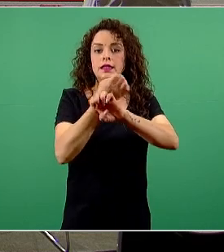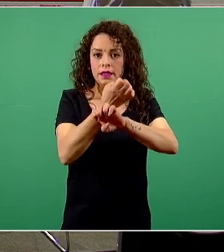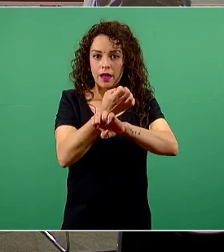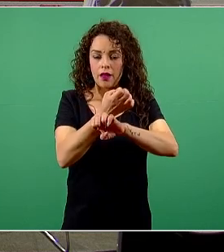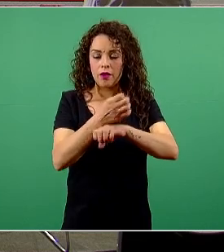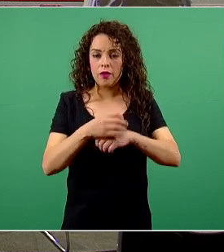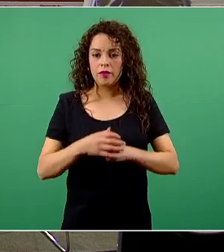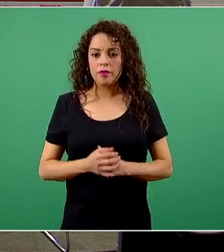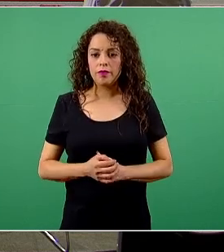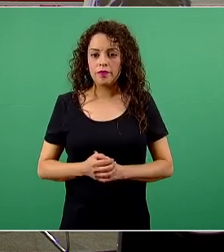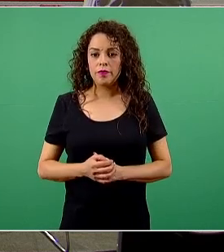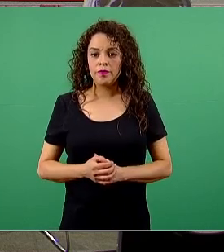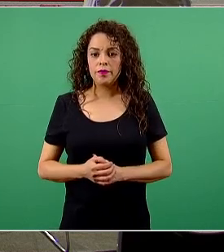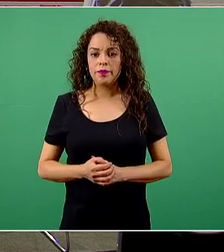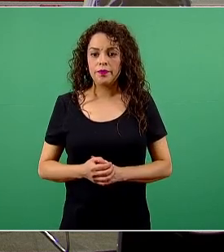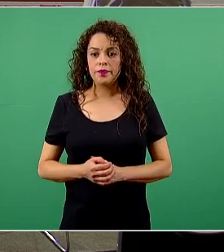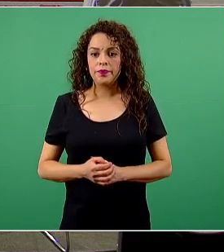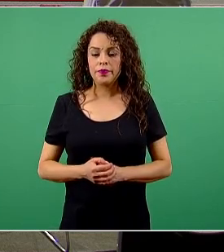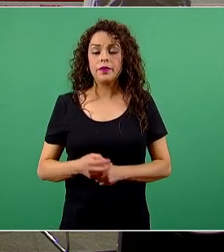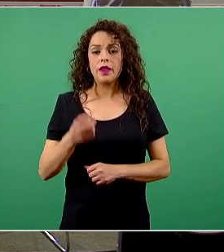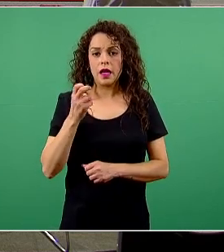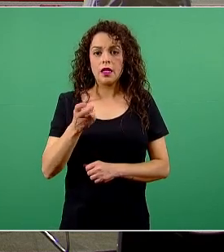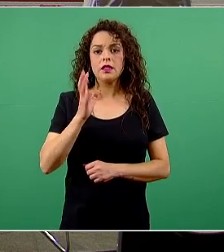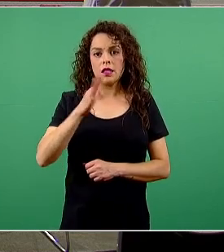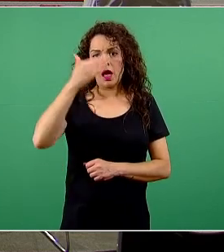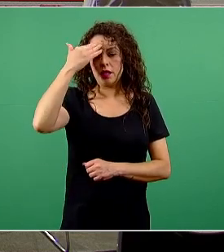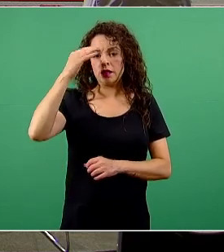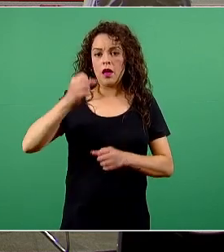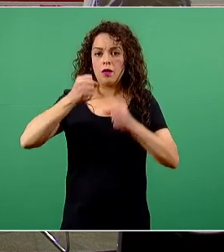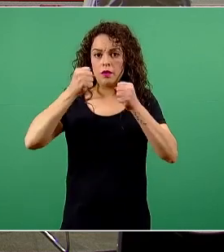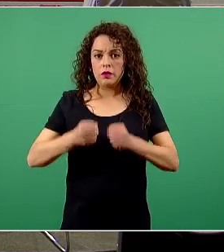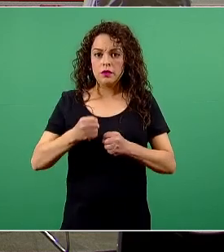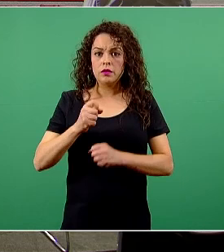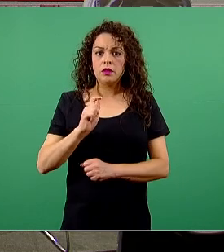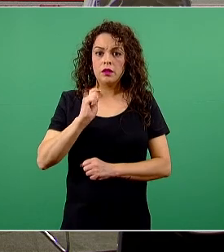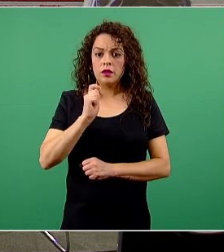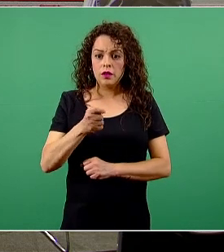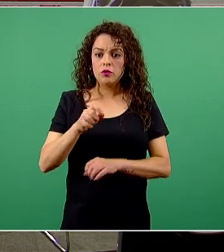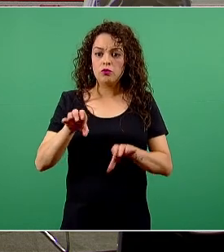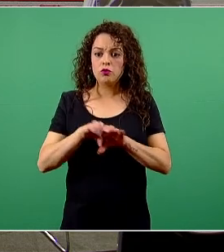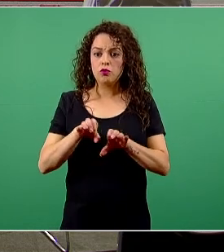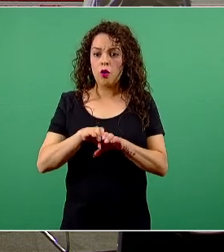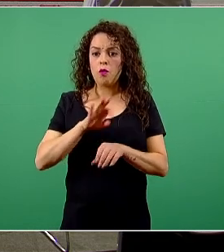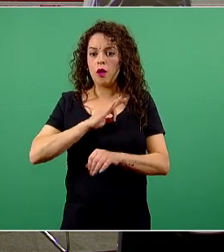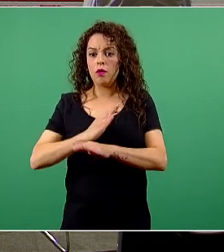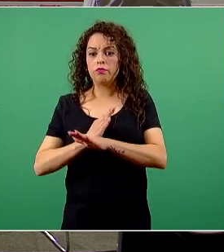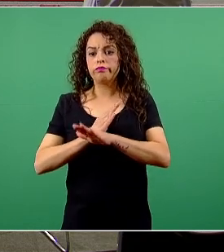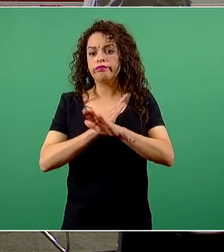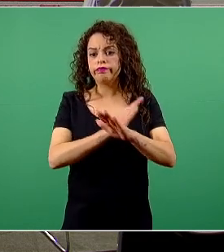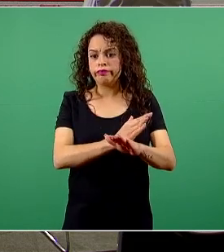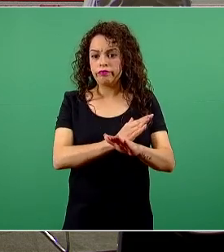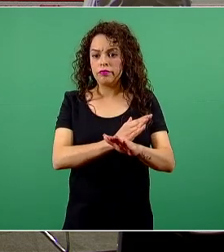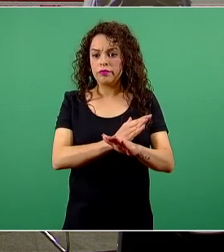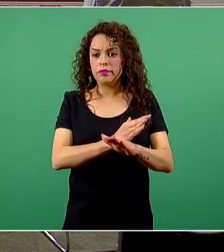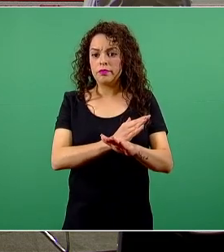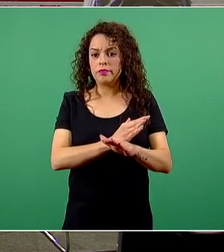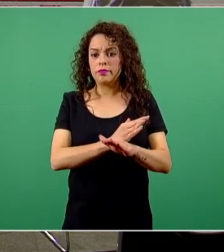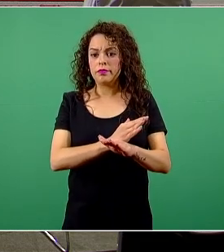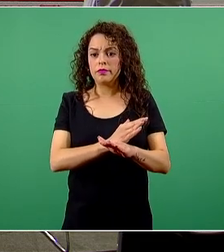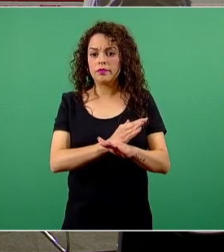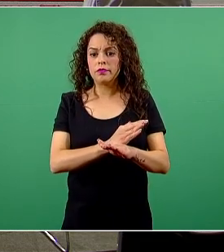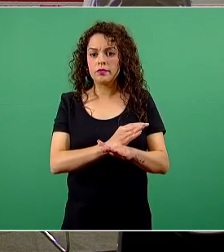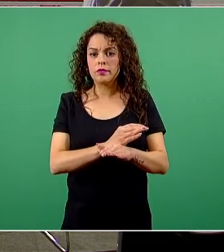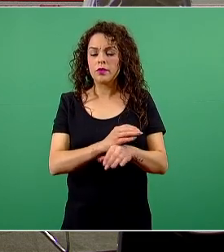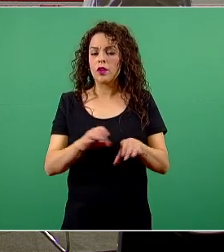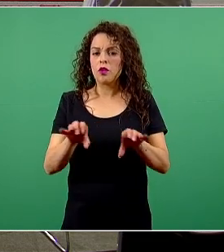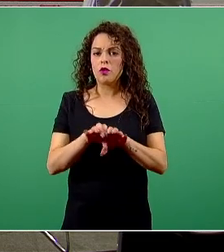para asegurar la implementación de las medidas de contención que están encaminadas a limitar, o